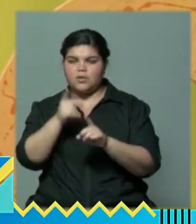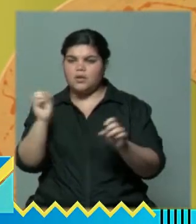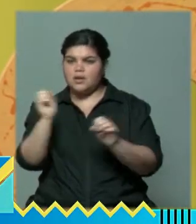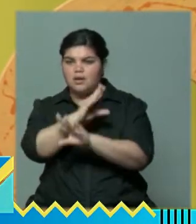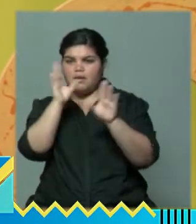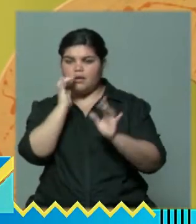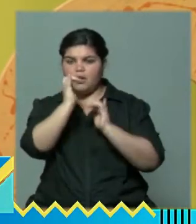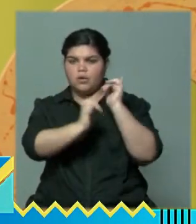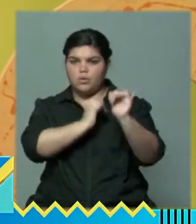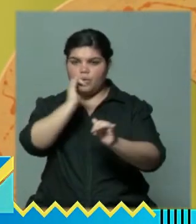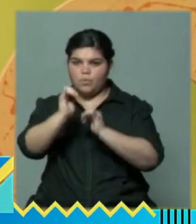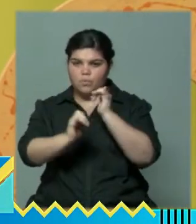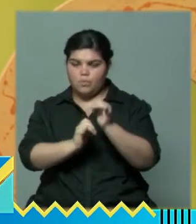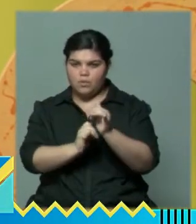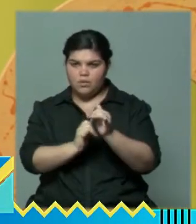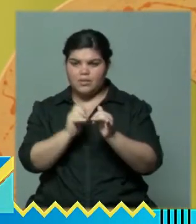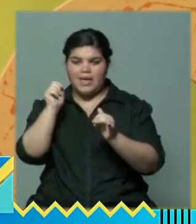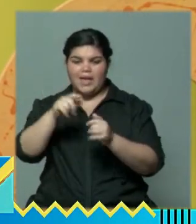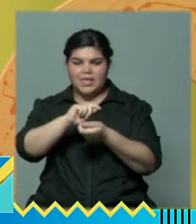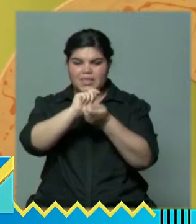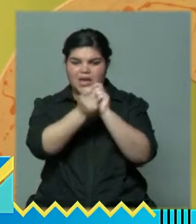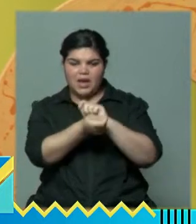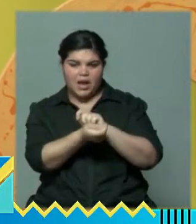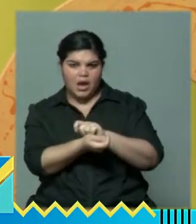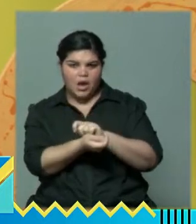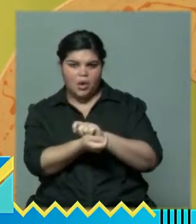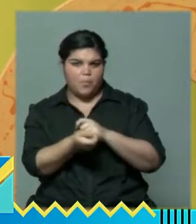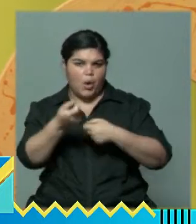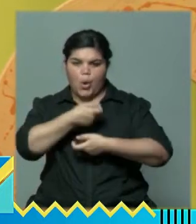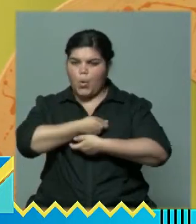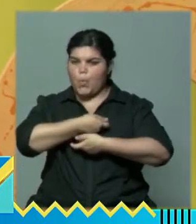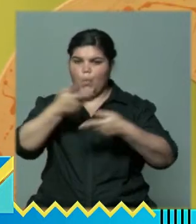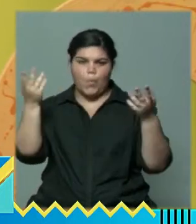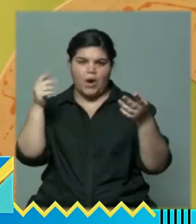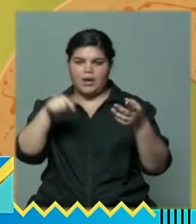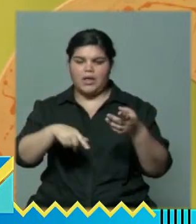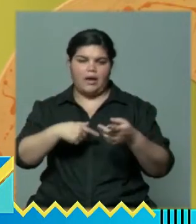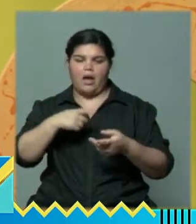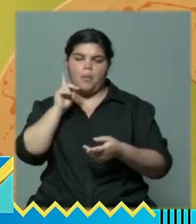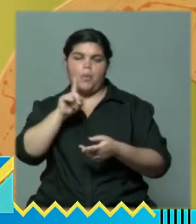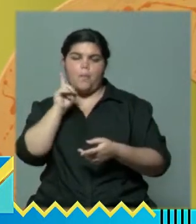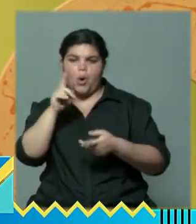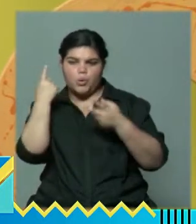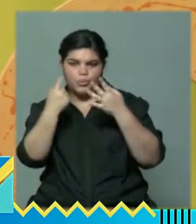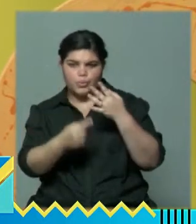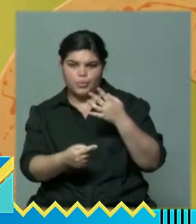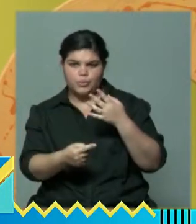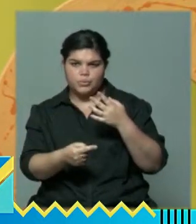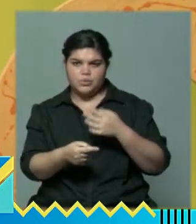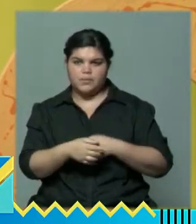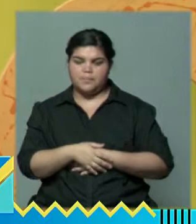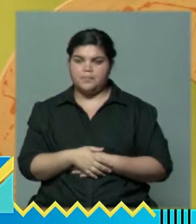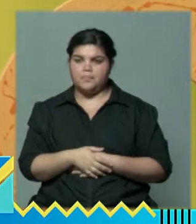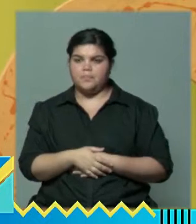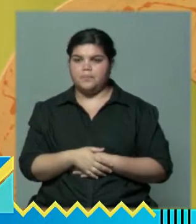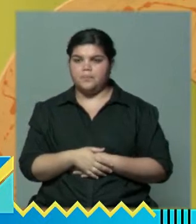que se produce esta modificación del código y este resucitar del código con medidas más punitivas,